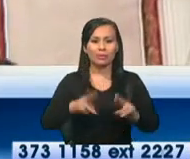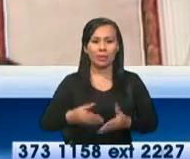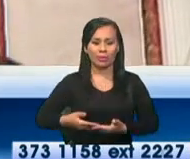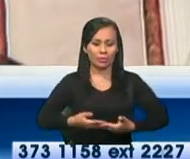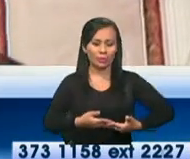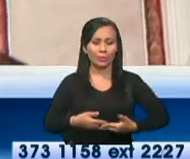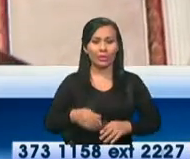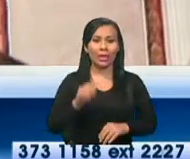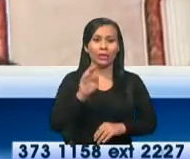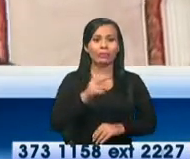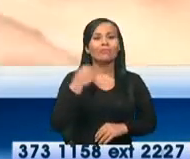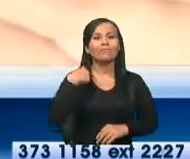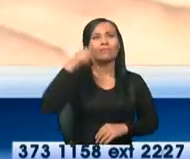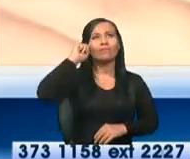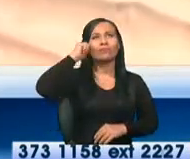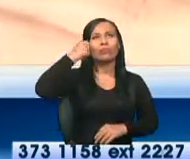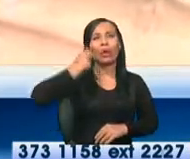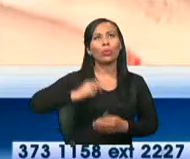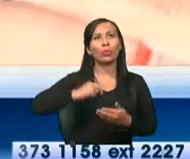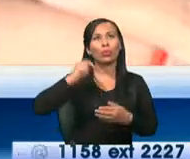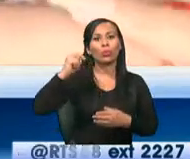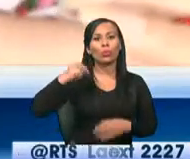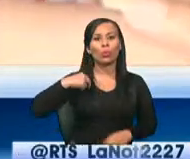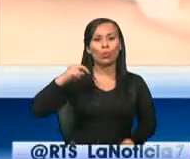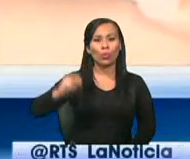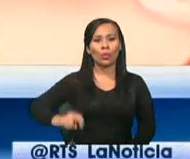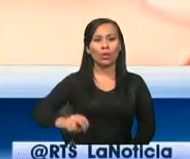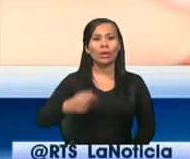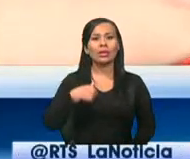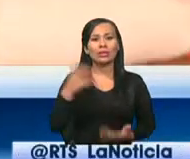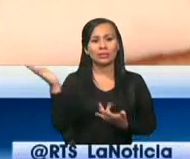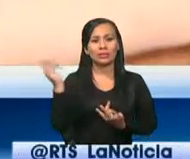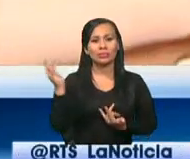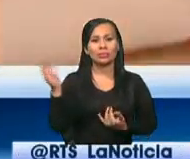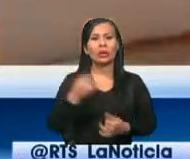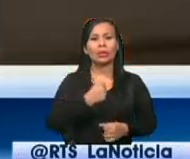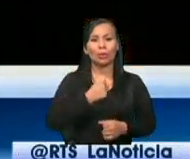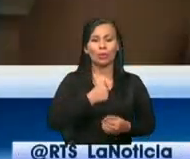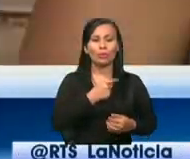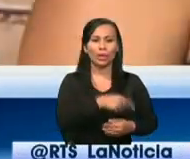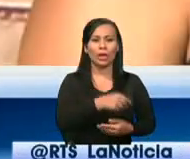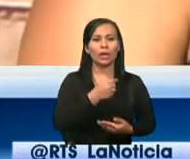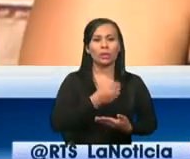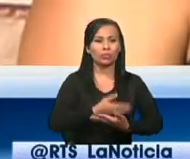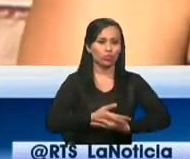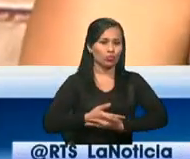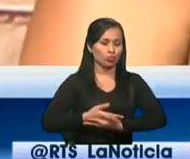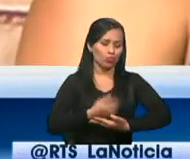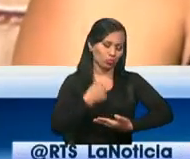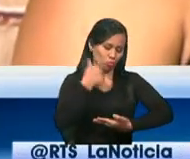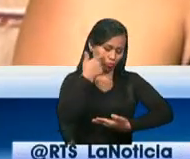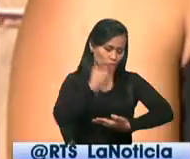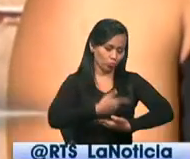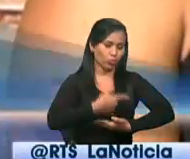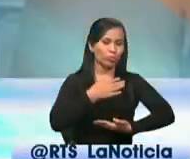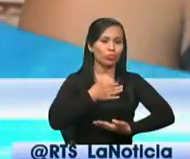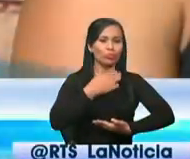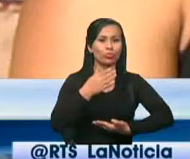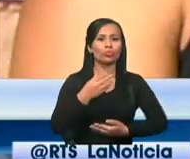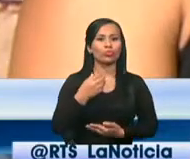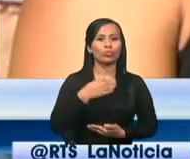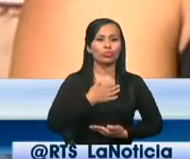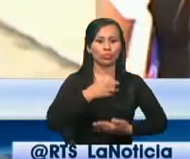nostalgia a su nuera y promete cuidar a su nieta como si se tratara de su propia hija. Ya me toca ver por mi nieta, que ya no